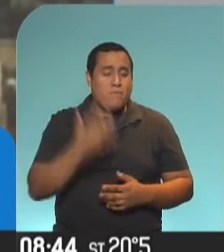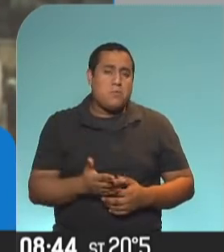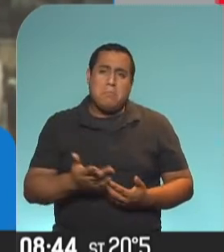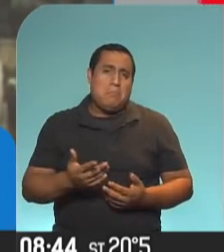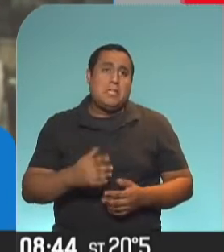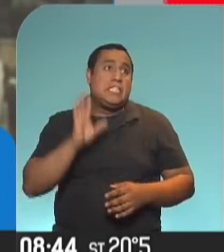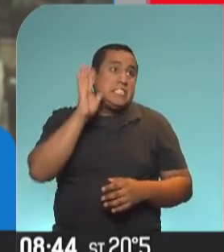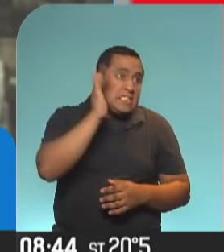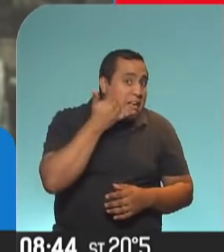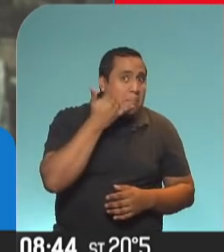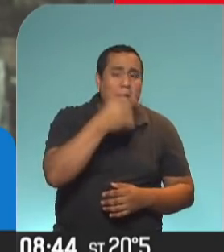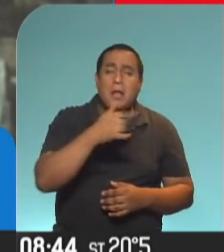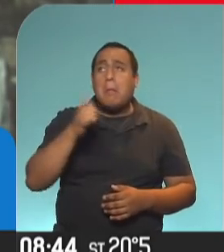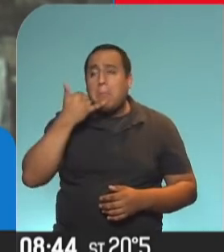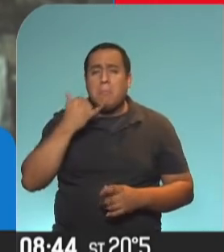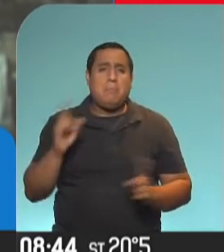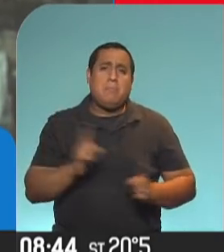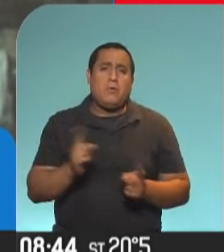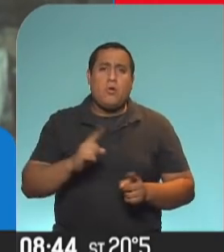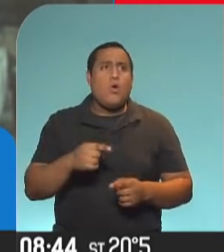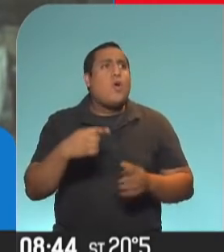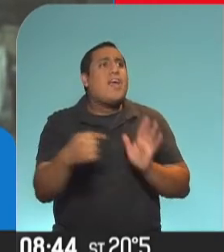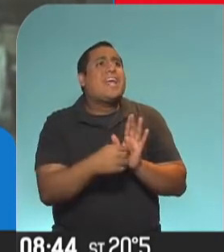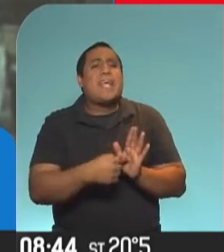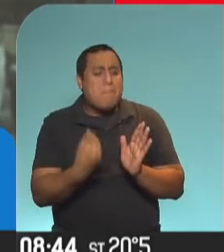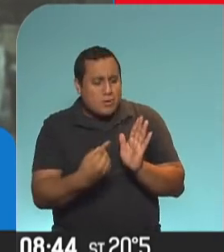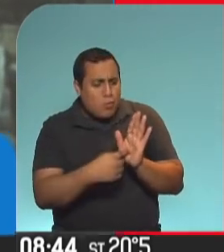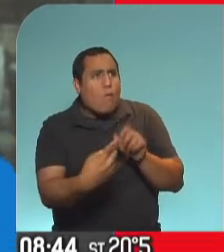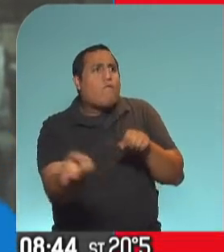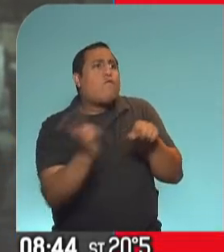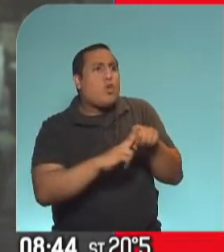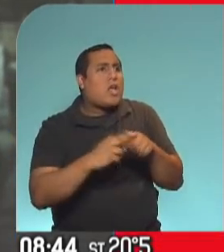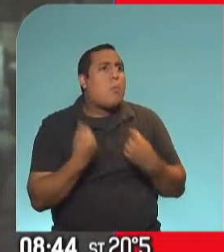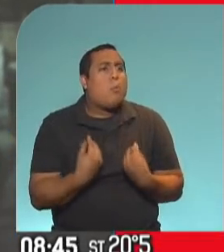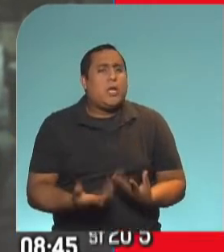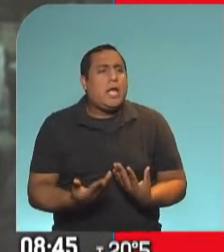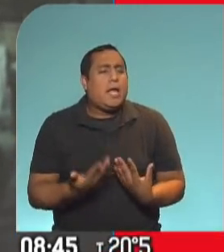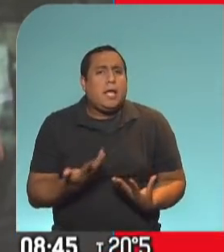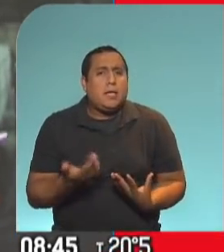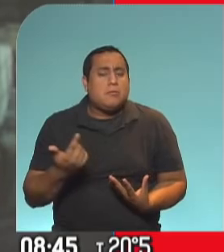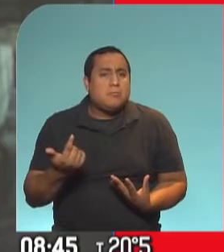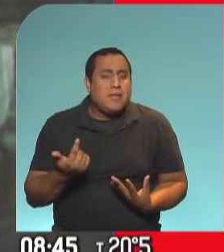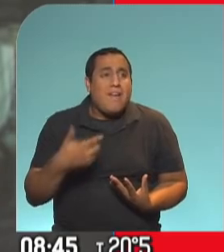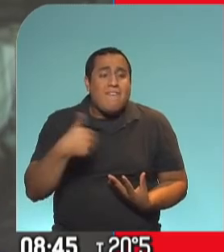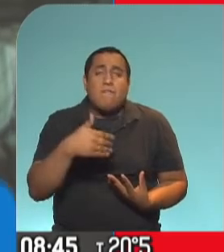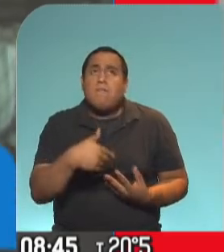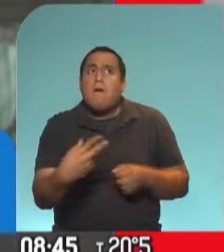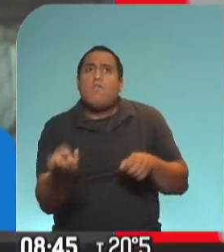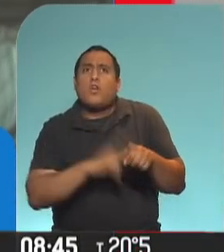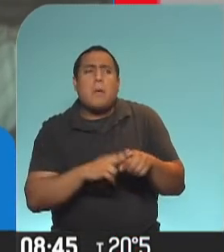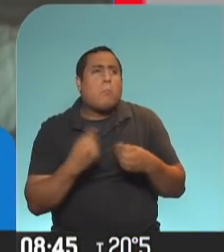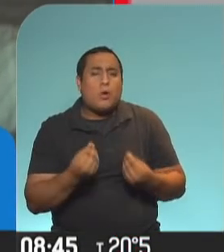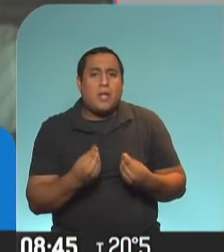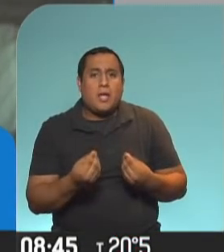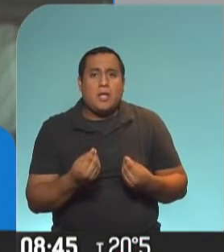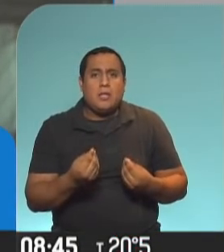tenés con quién poder tener un diálogo, decirle qué me está pasando, por qué me bloquearon la cuenta, por qué entiendo que me están por bloquear la cuenta. También